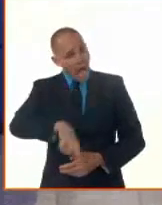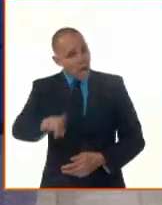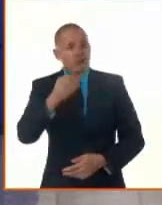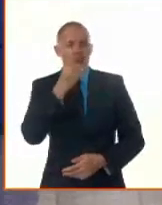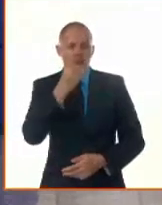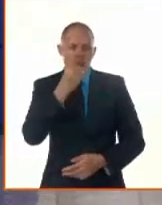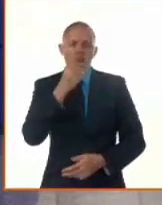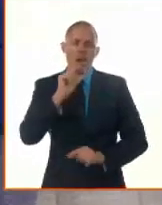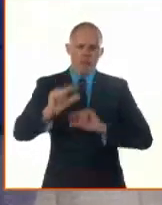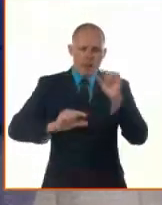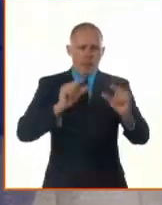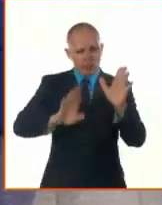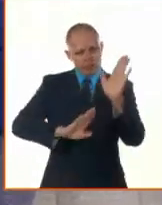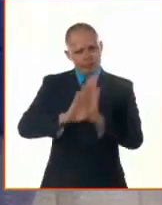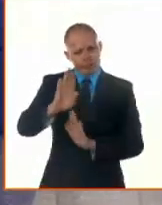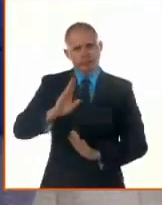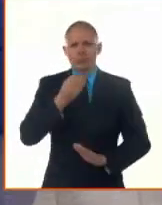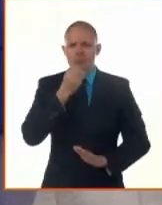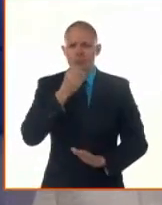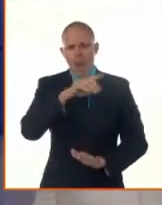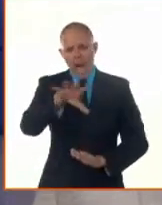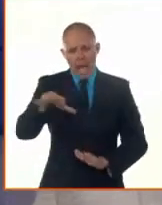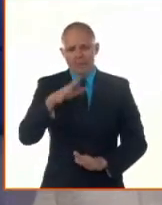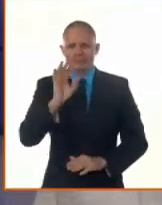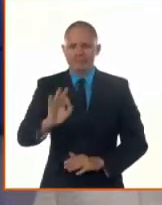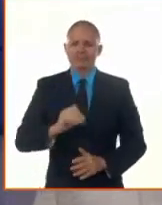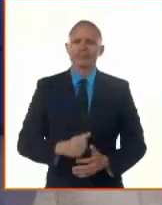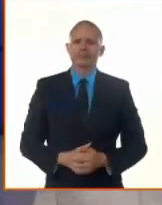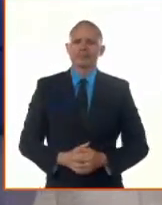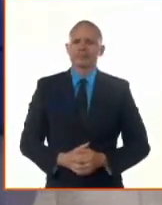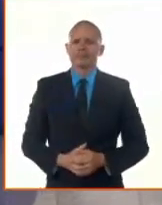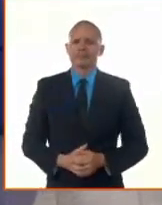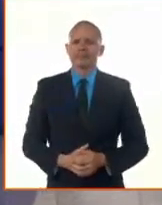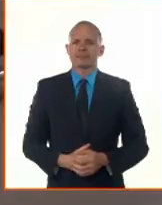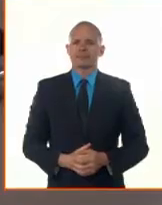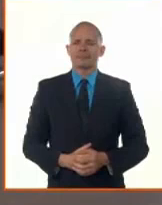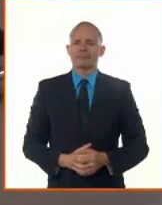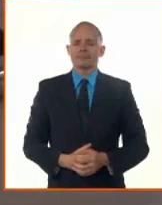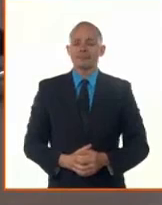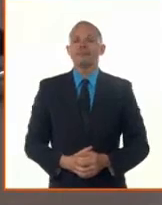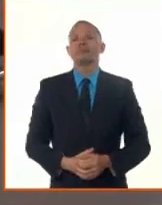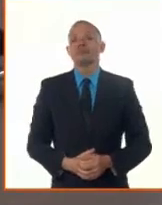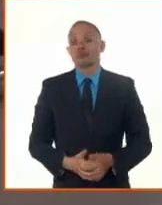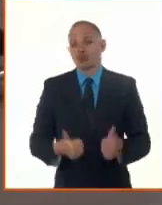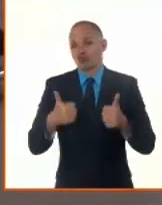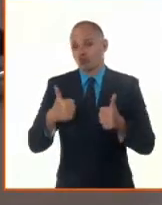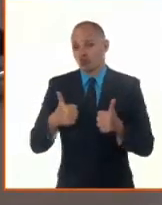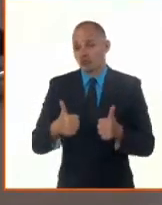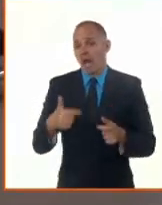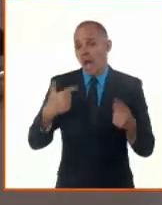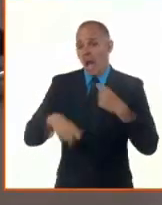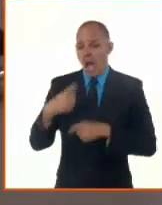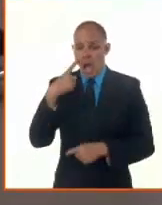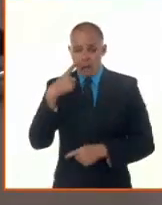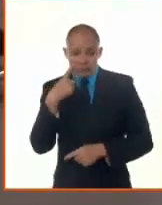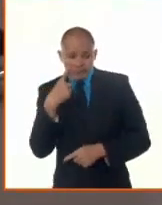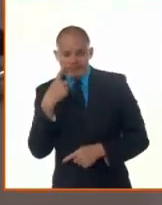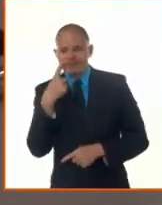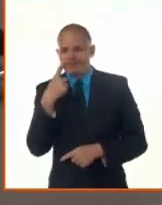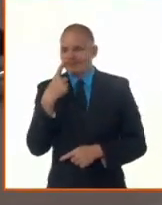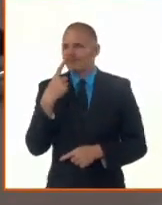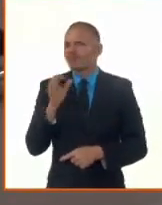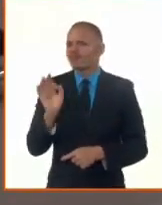y un apoyo mayor en la región y a nivel internacional que se está creando sería